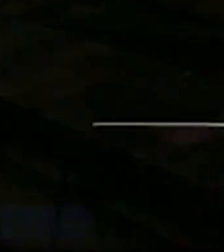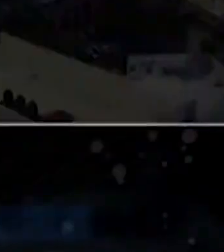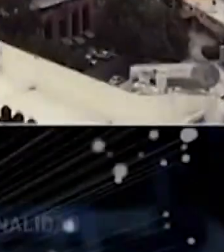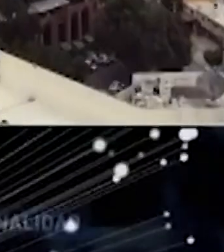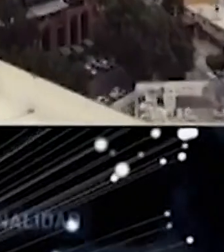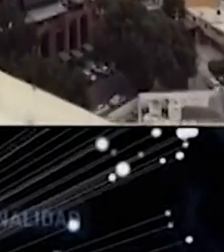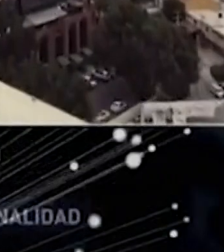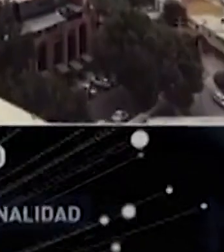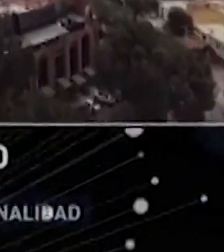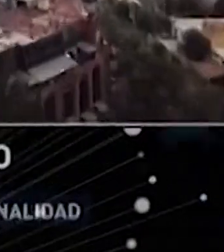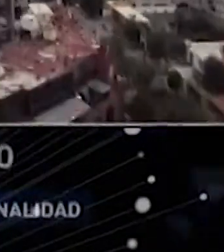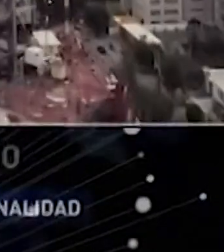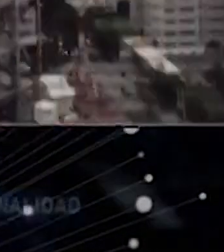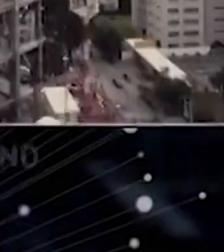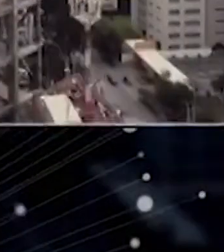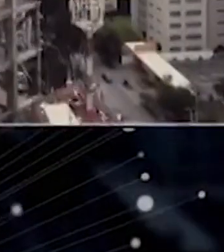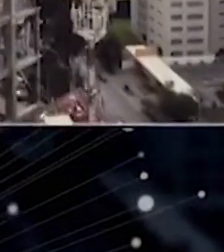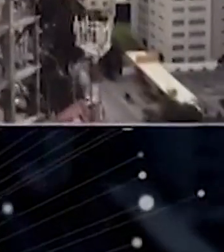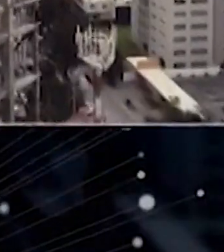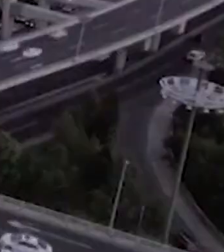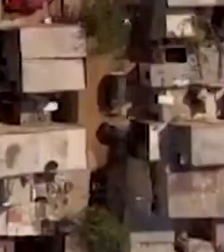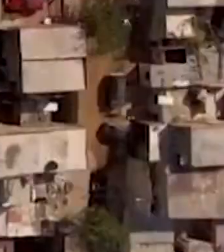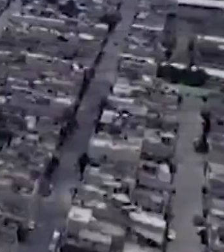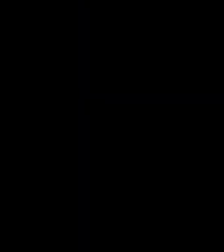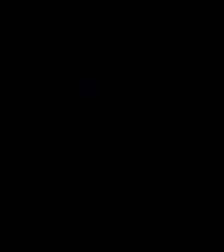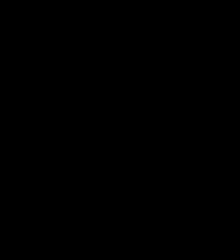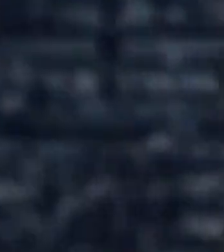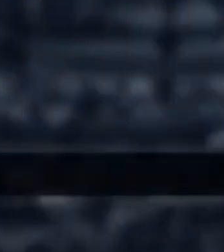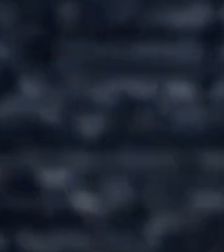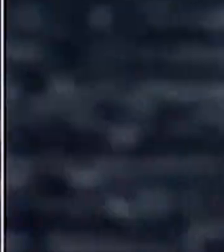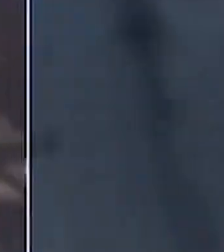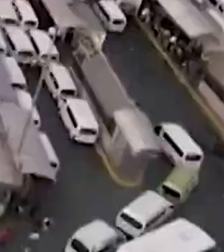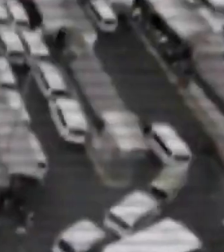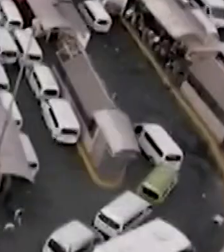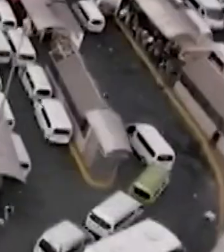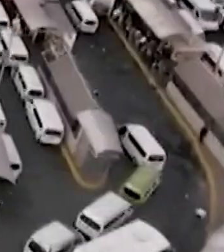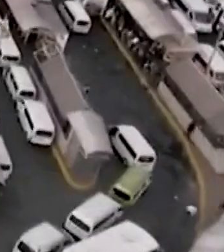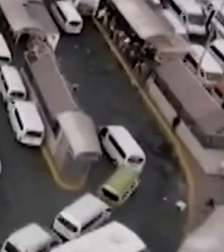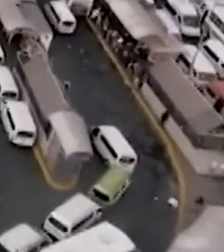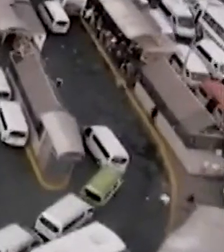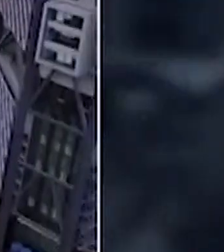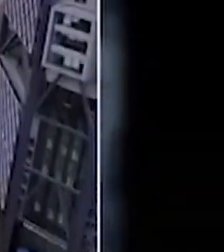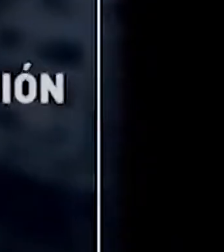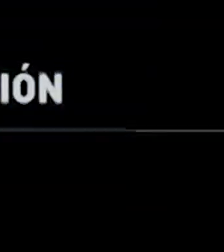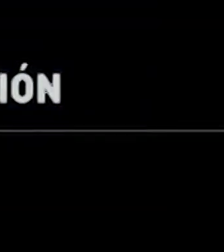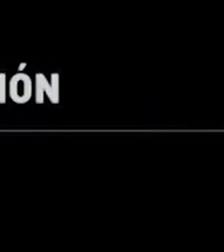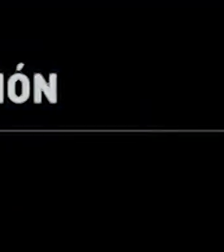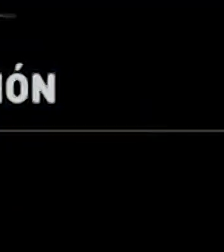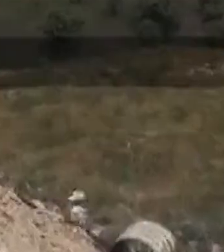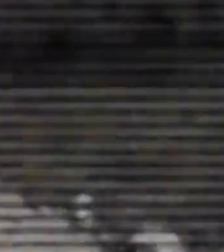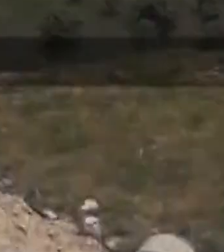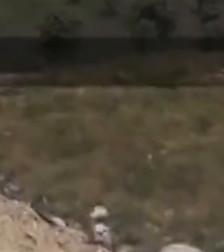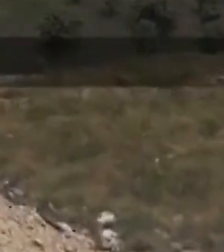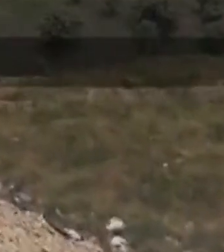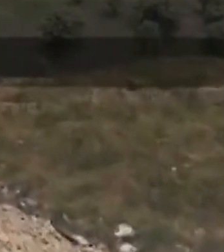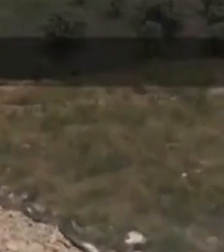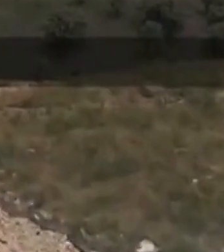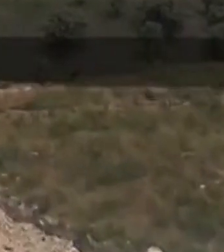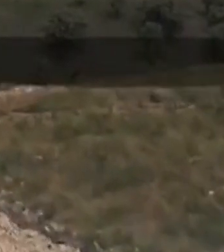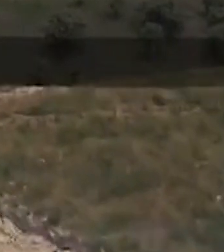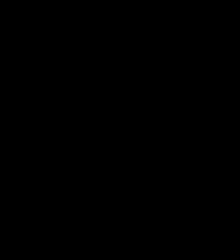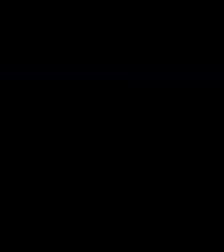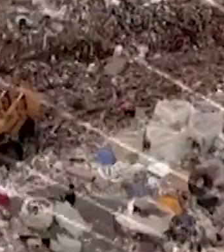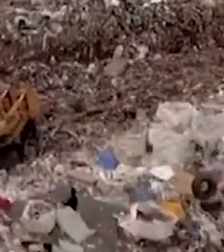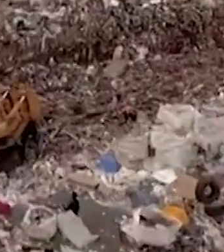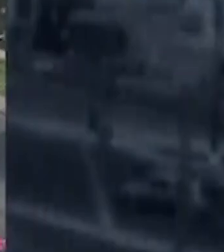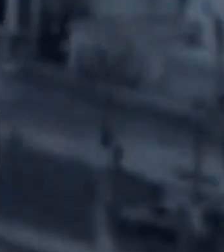Estamos acabando con nuestro planeta y no le tomamos importancia. Una serie que nos da otro punto de vista y